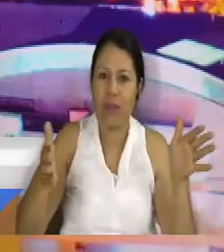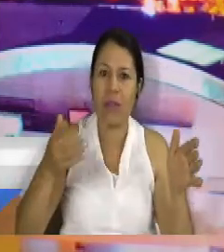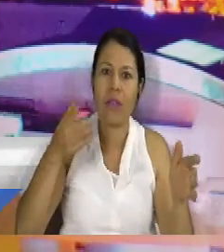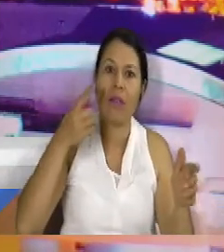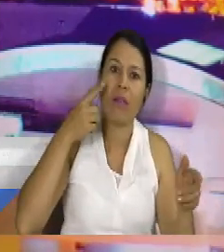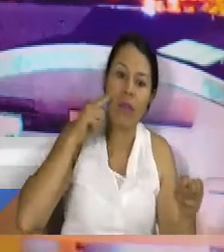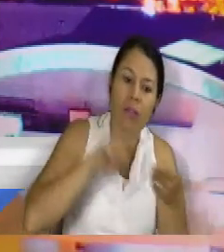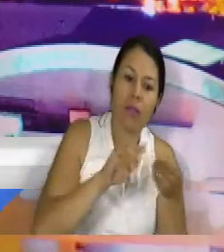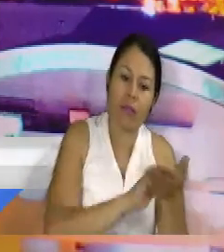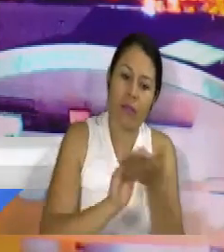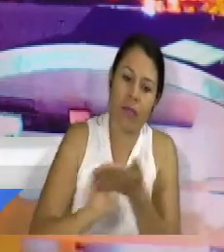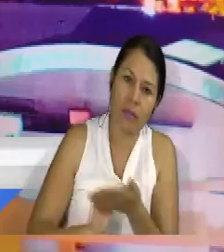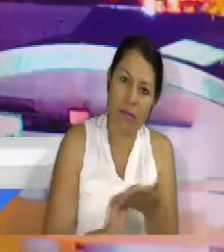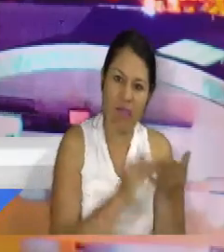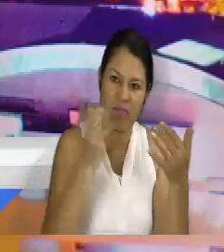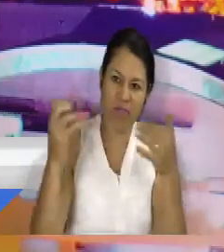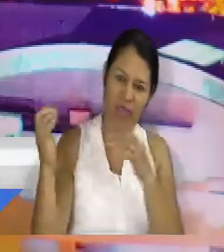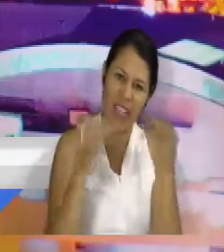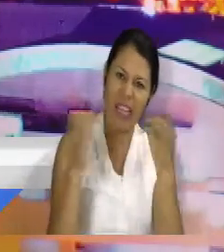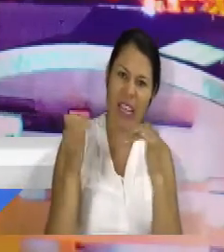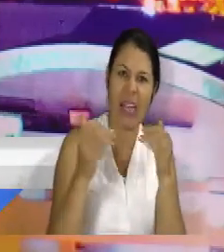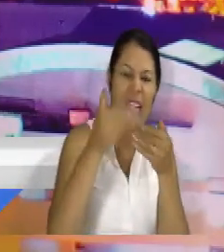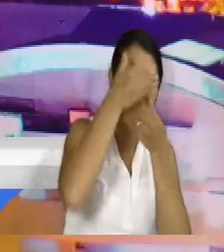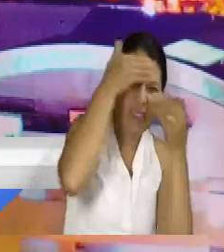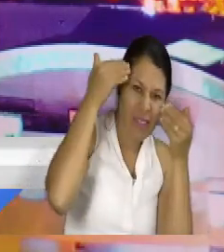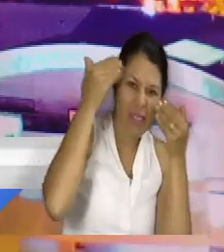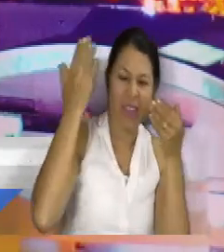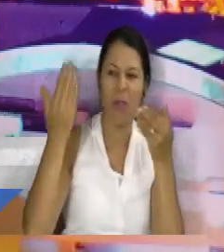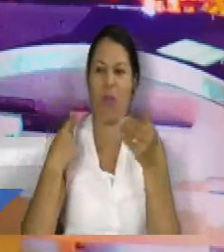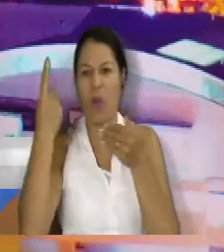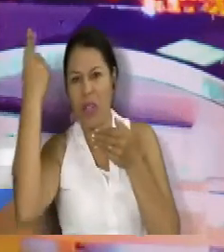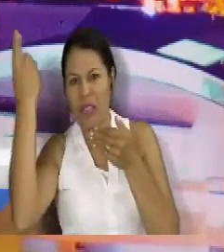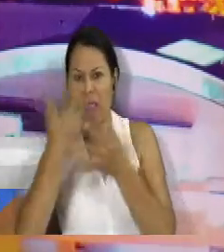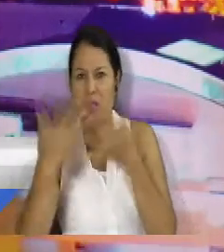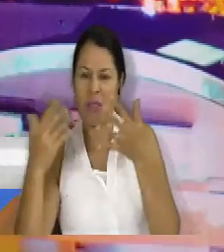caso, el conflicto armado que vive Colombia por más de 52 años